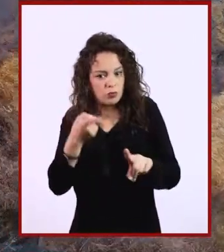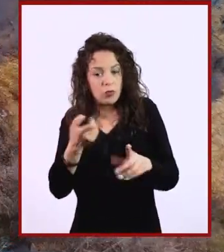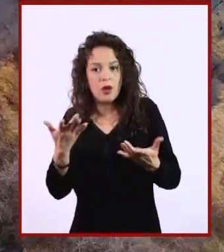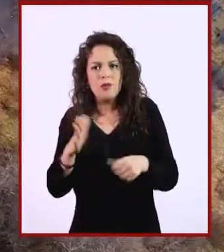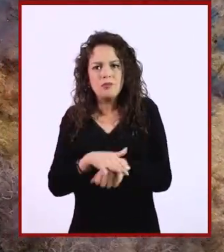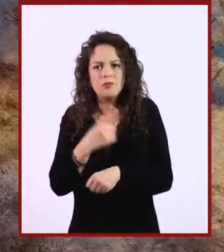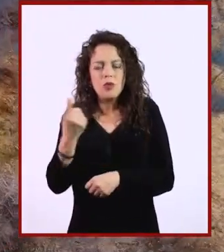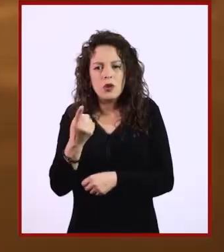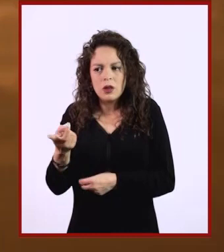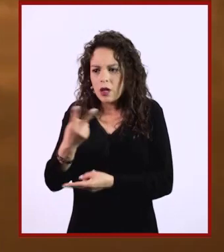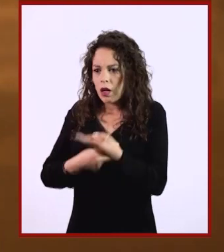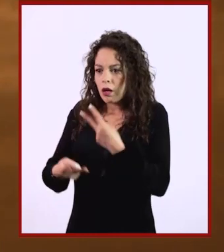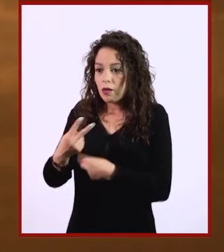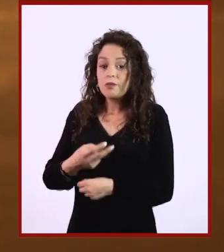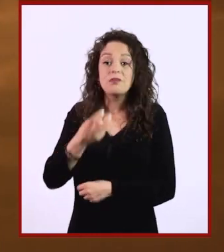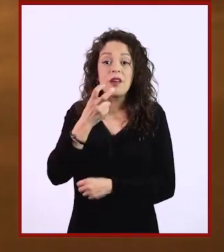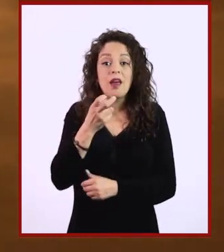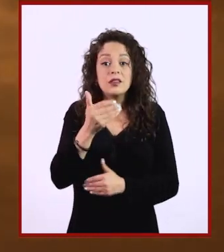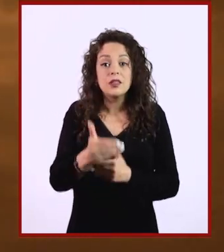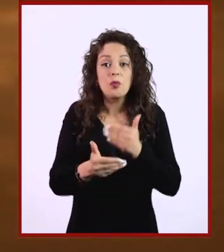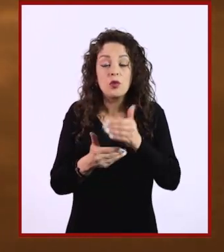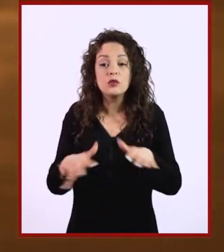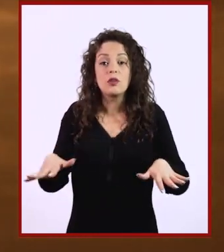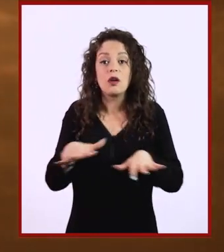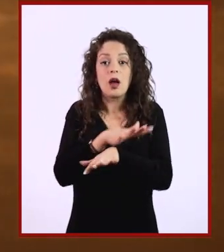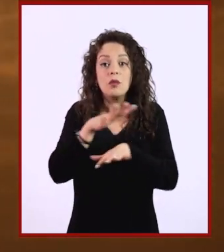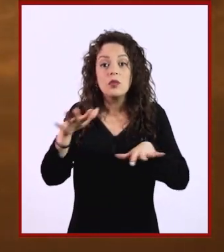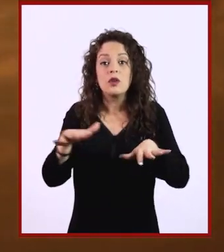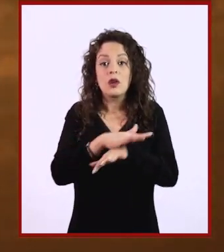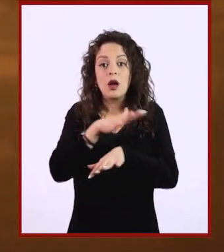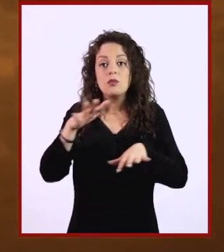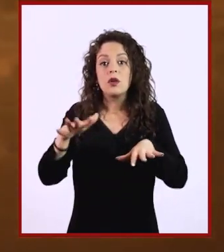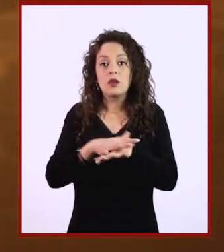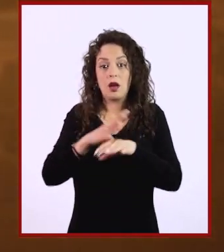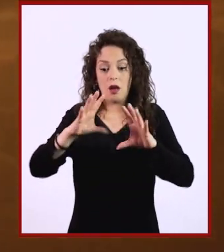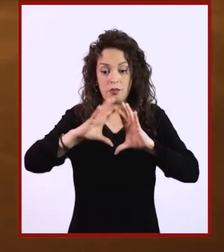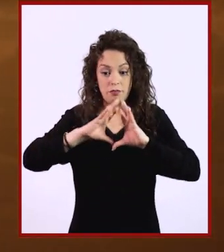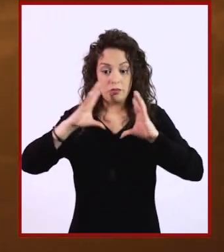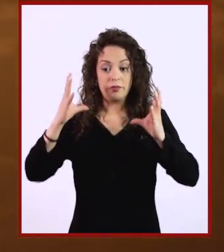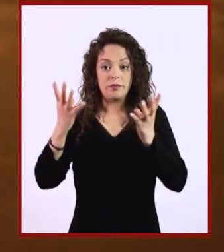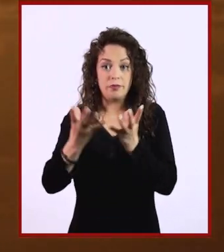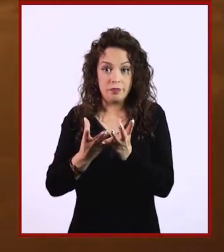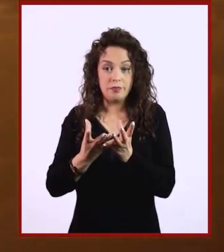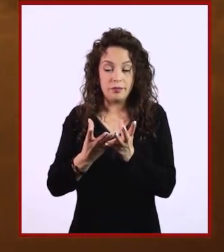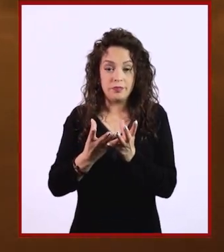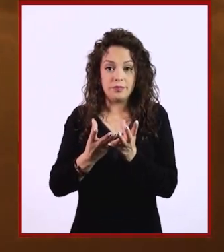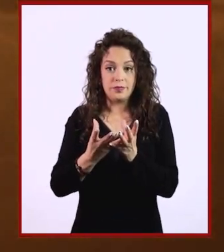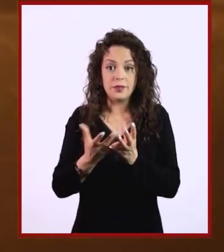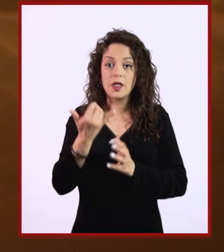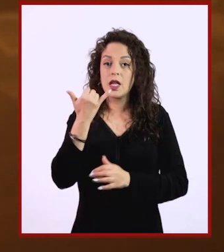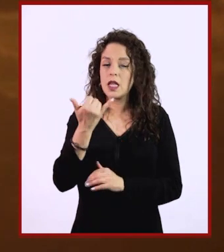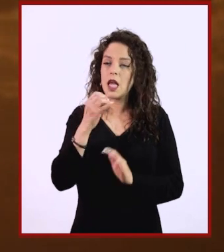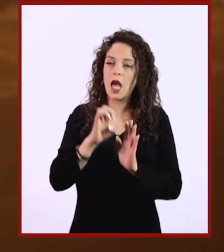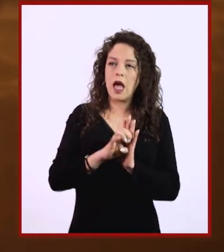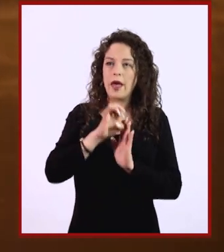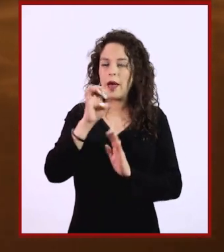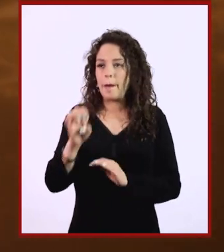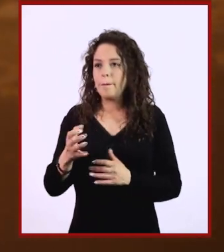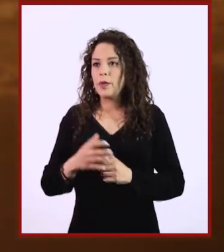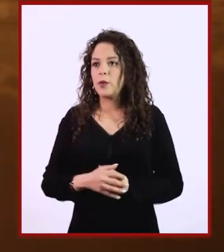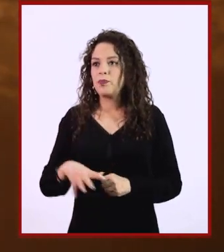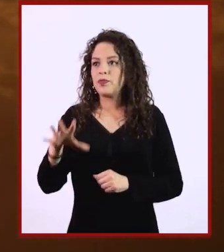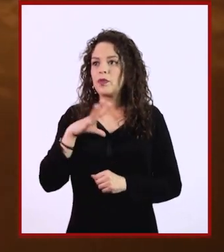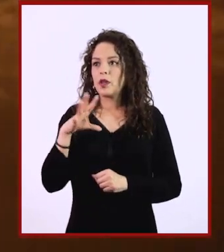¿no? De estos procesos, ¿no? De cambio climático, ¿no? Y, por ejemplo, tal vez en lugares en